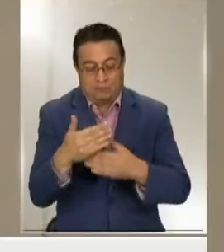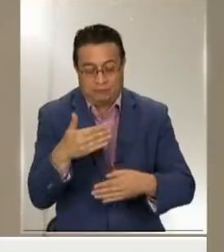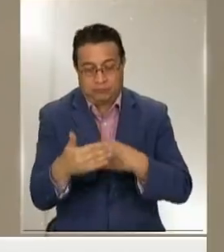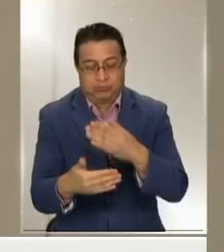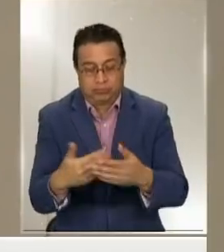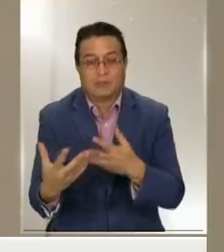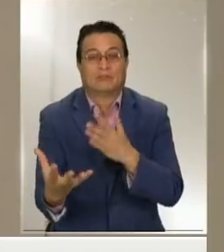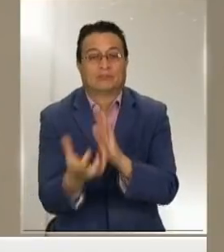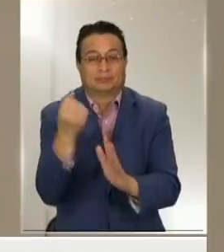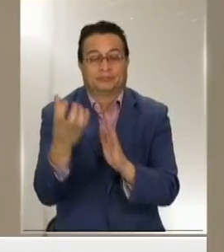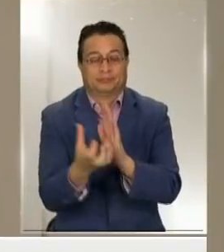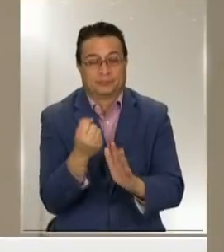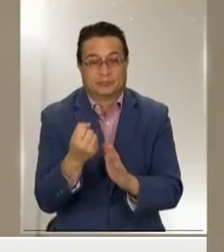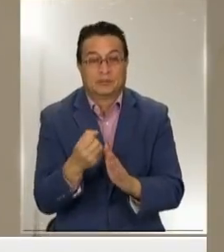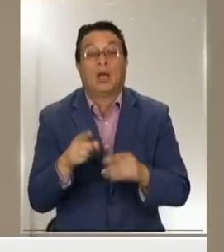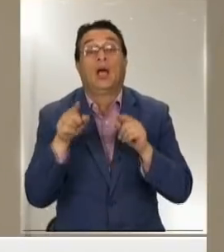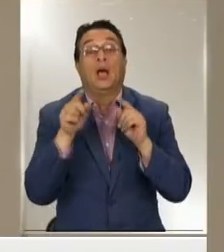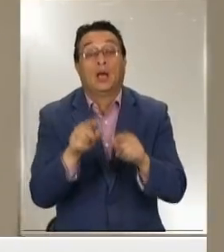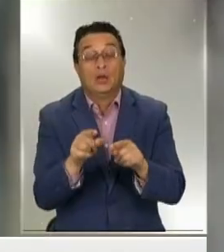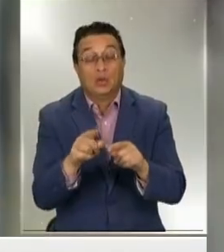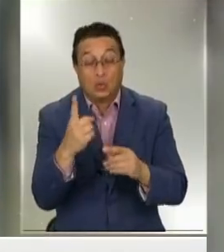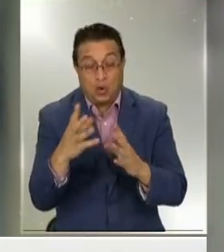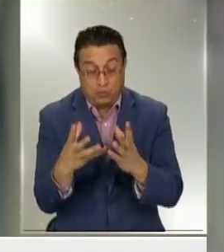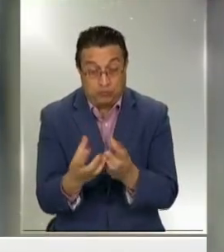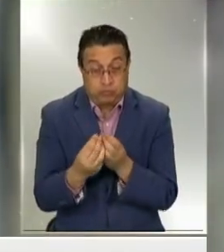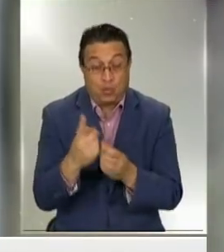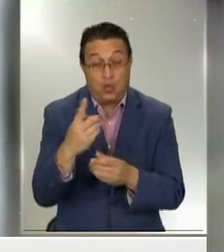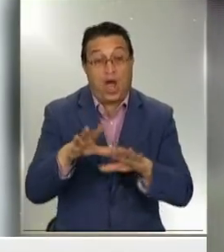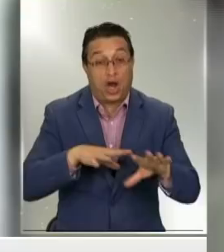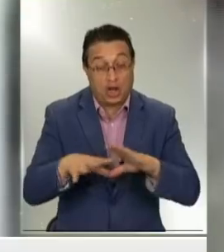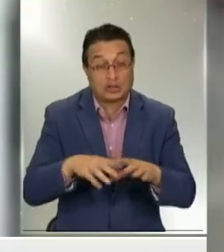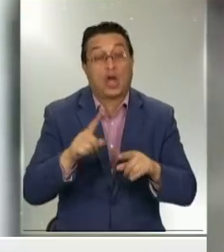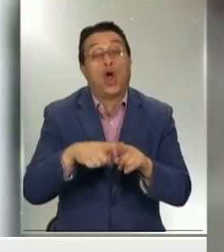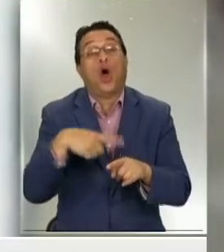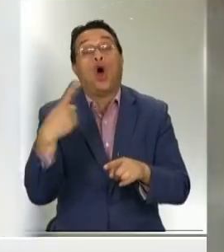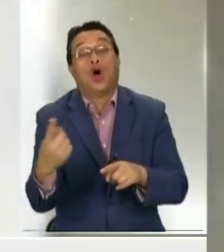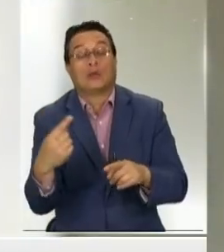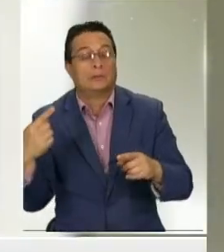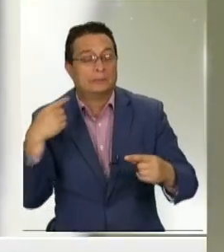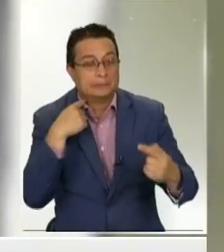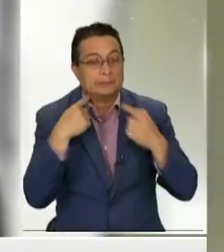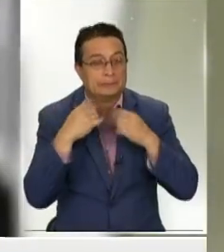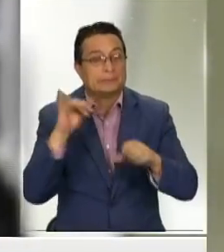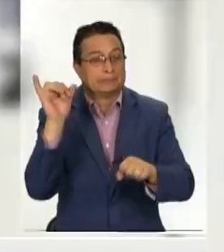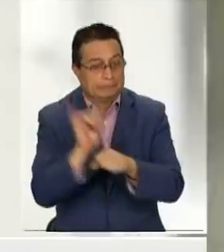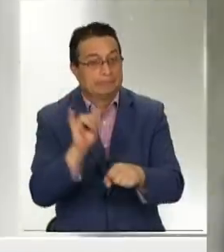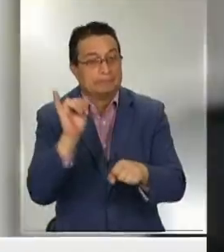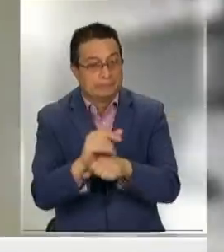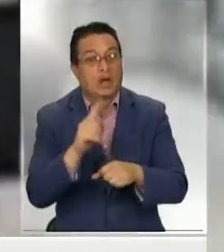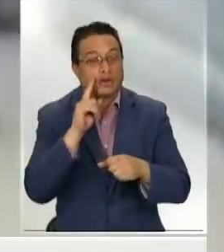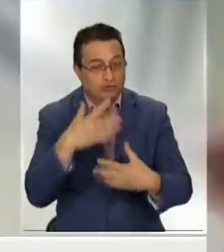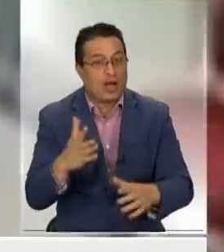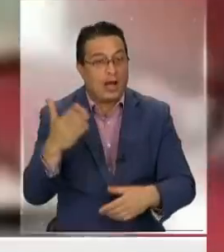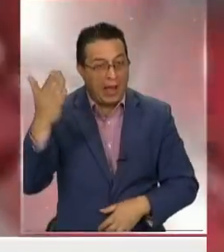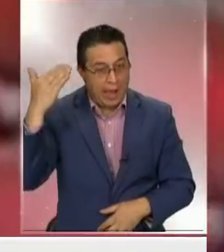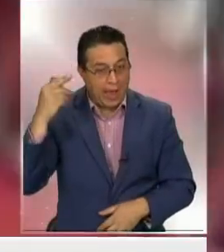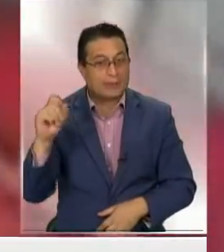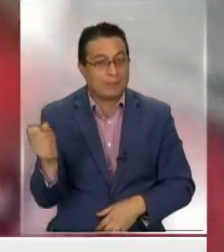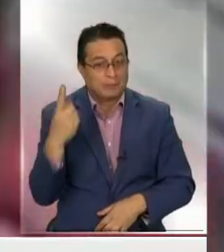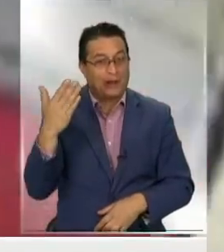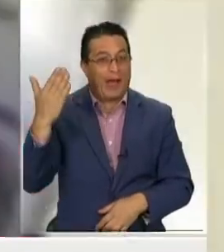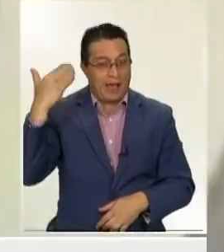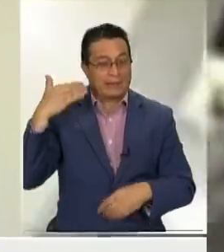solicitud de retiro. Pero la aglomeración es una cosa, otras son los posibles delitos que puedan ocurrir y que ya se originaron en el primer